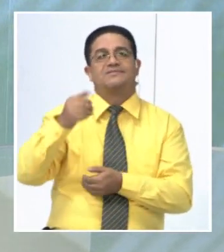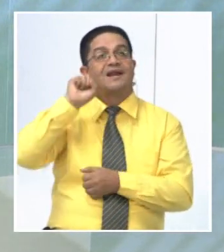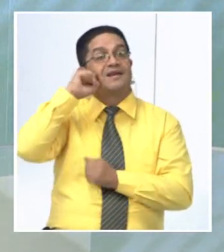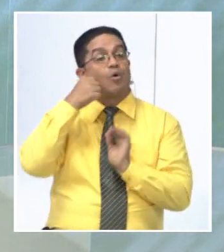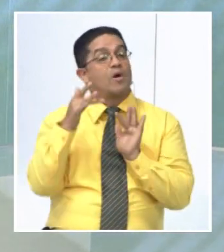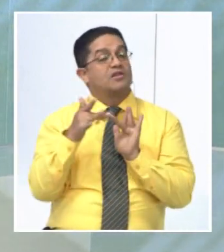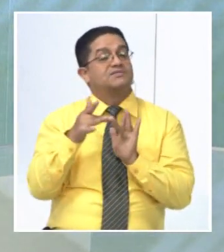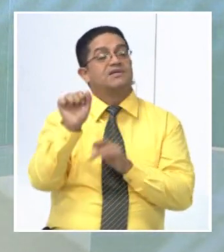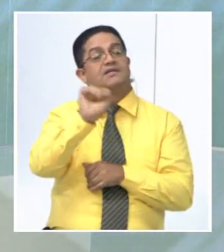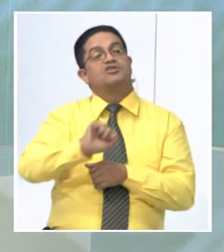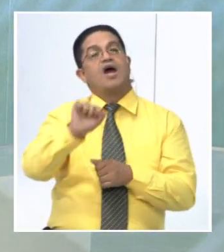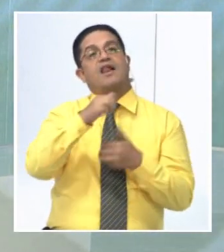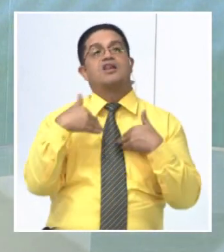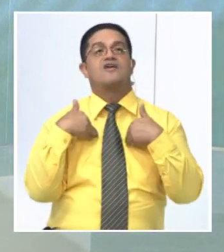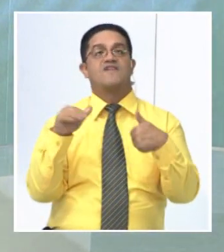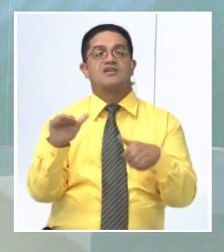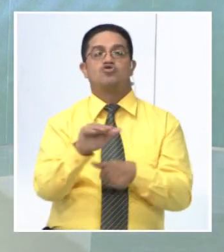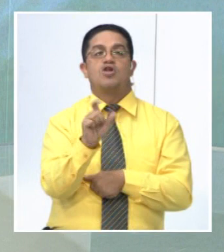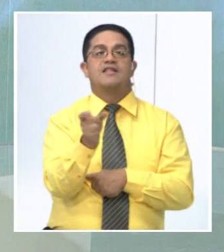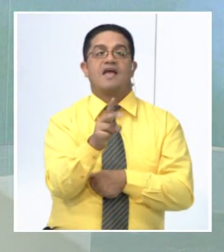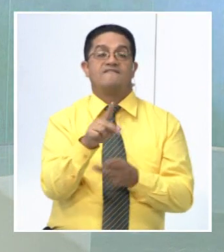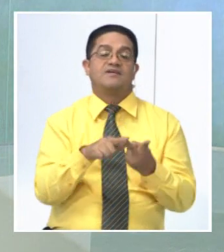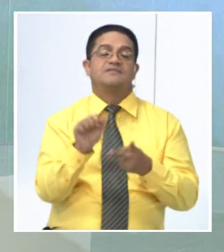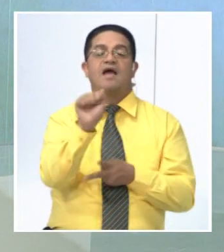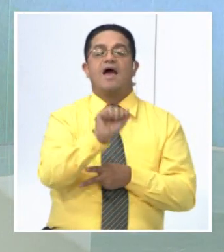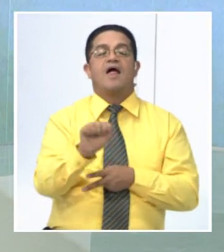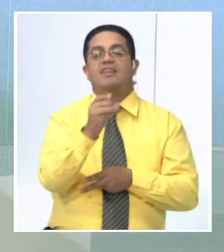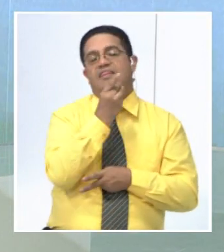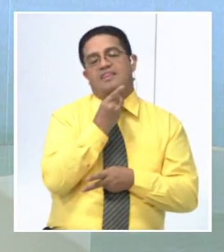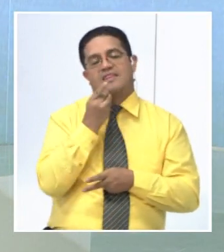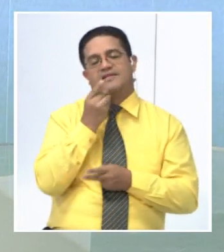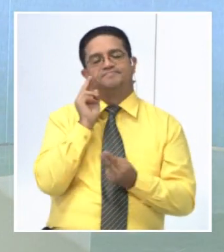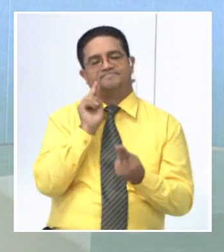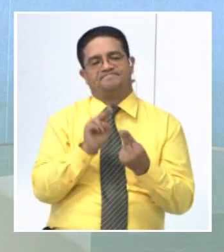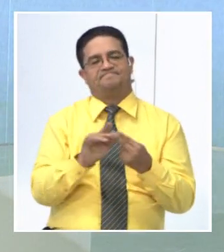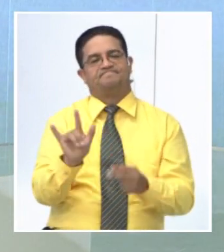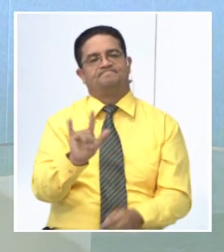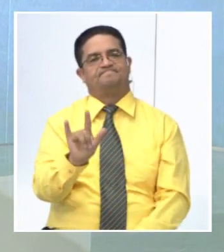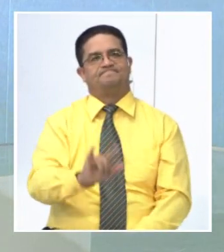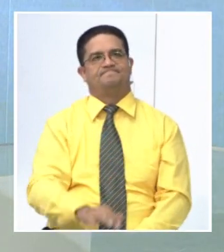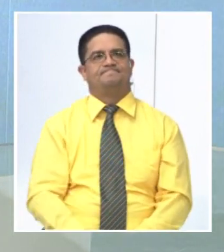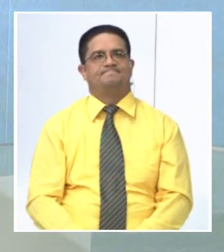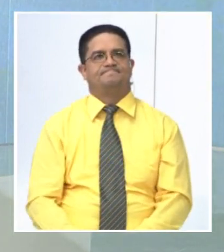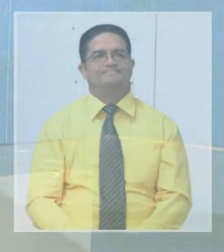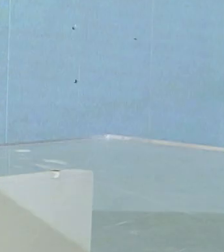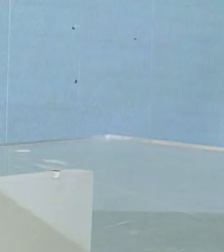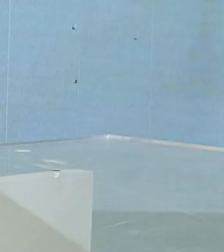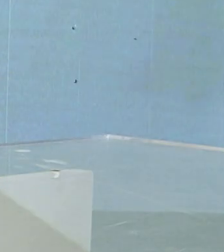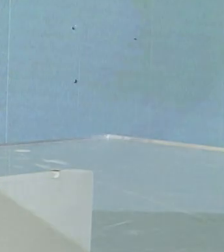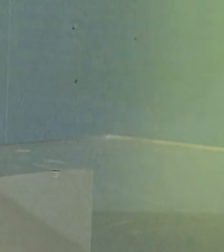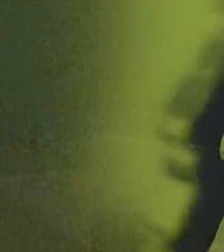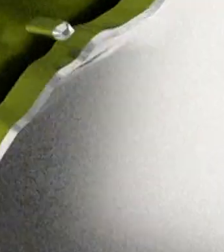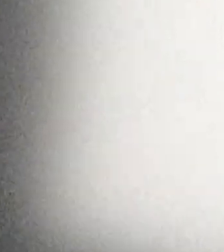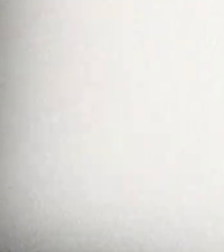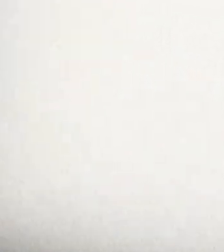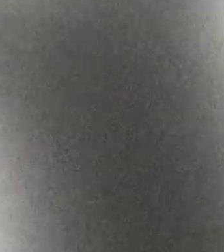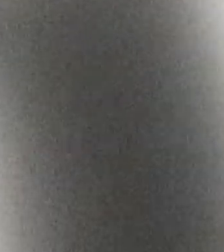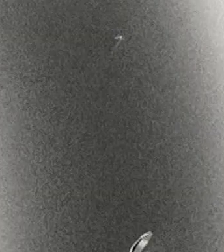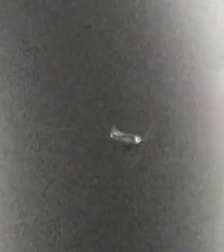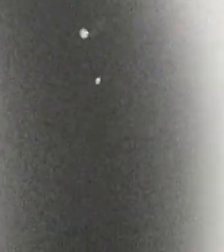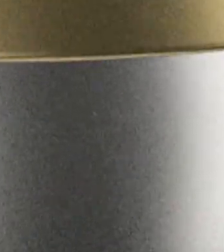nuestras cuentas, @salud_gb, @DanielaJSalas. Será hasta una próxima oportunidad.